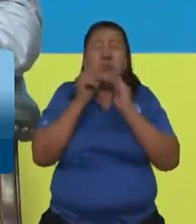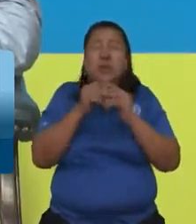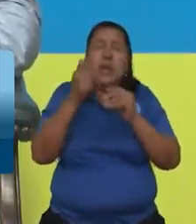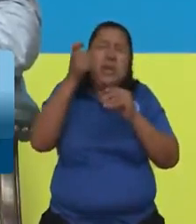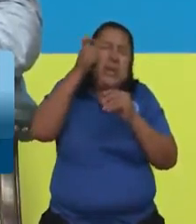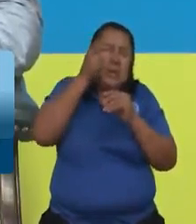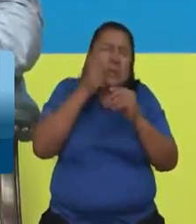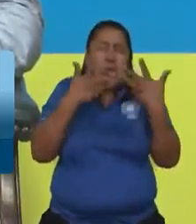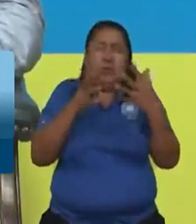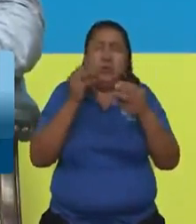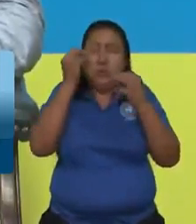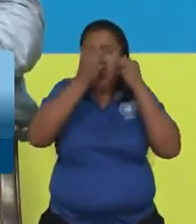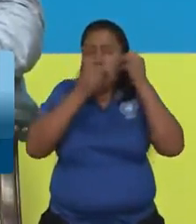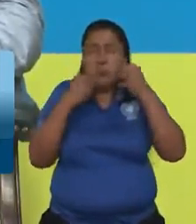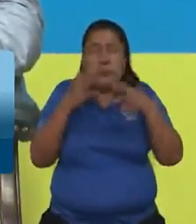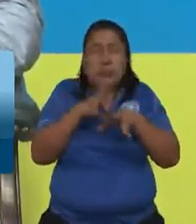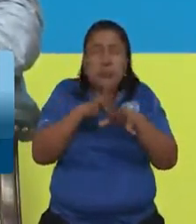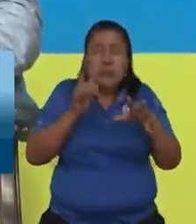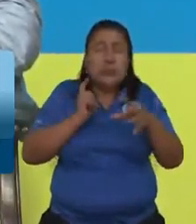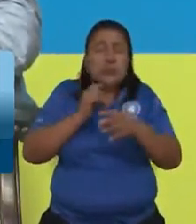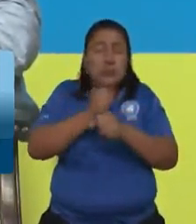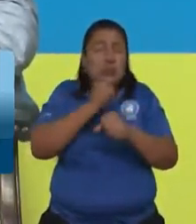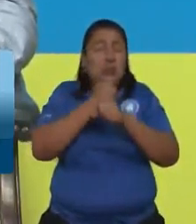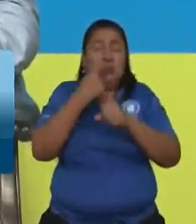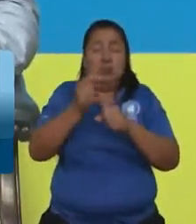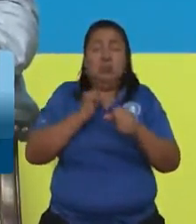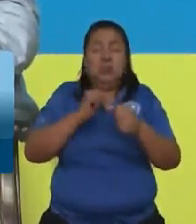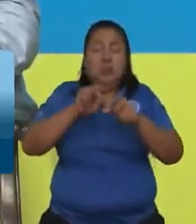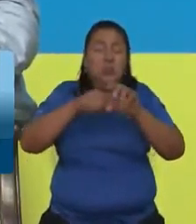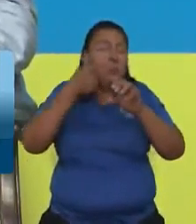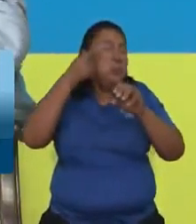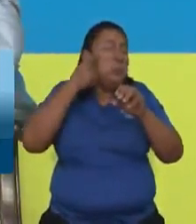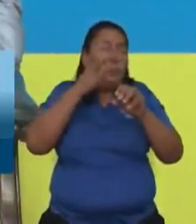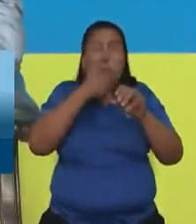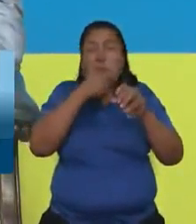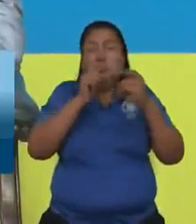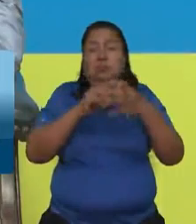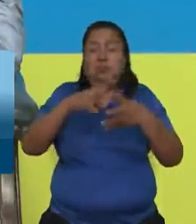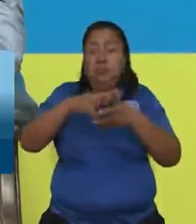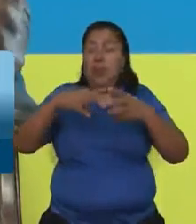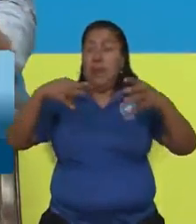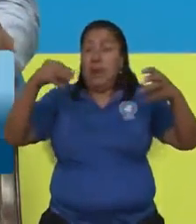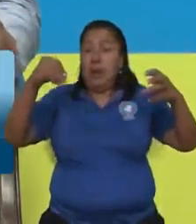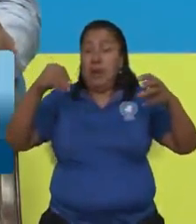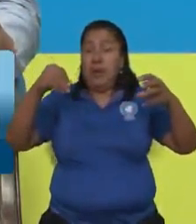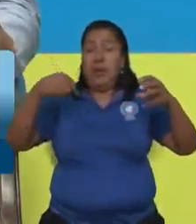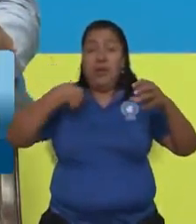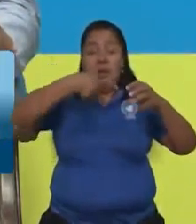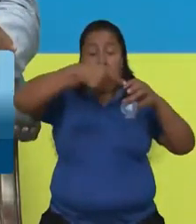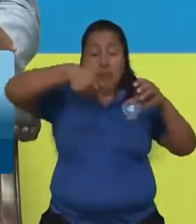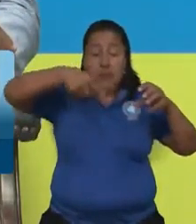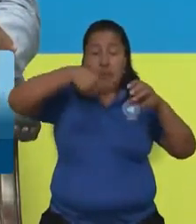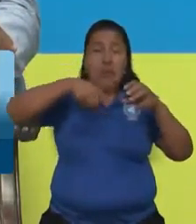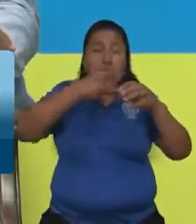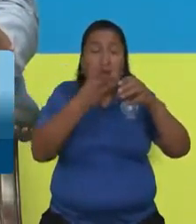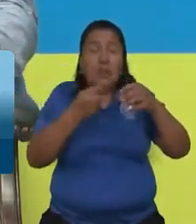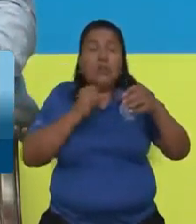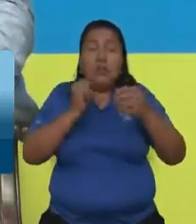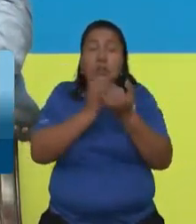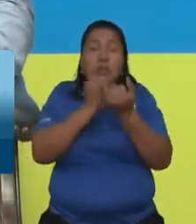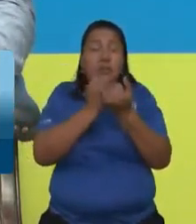tienen acné bastante, se usan hasta el lodo. O sea, lo que la gente le dice, se